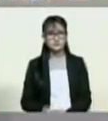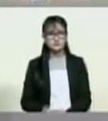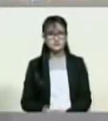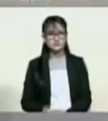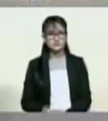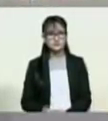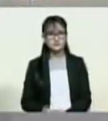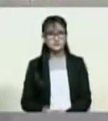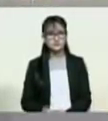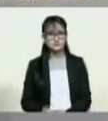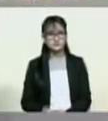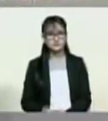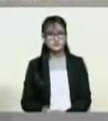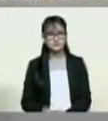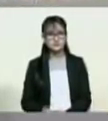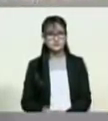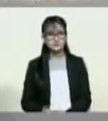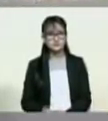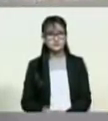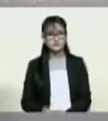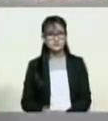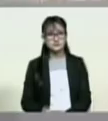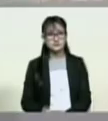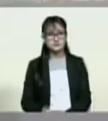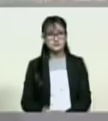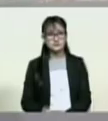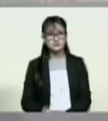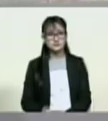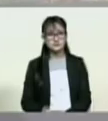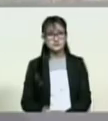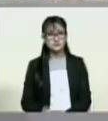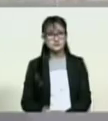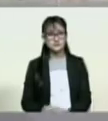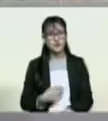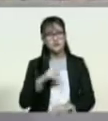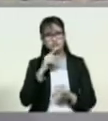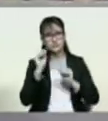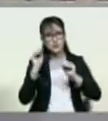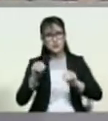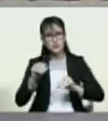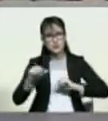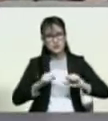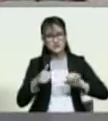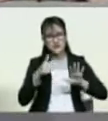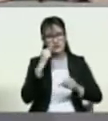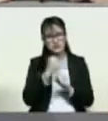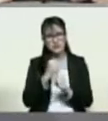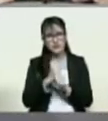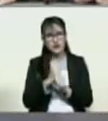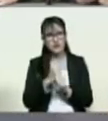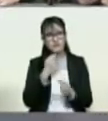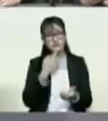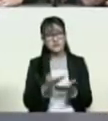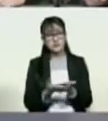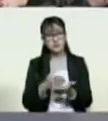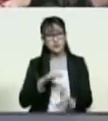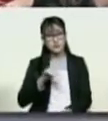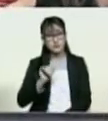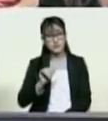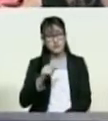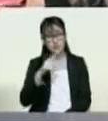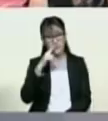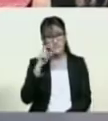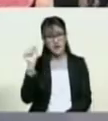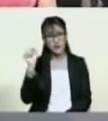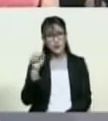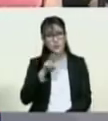Gracias. Mira, hemos dicho desde las 6 líneas de acción que ha presentado el presidente Nicolás Maduro, aquí están las